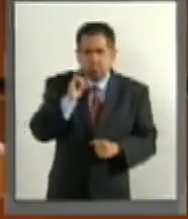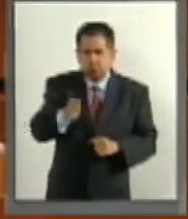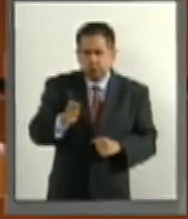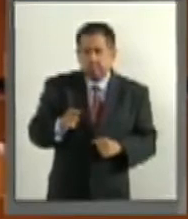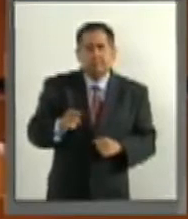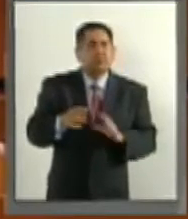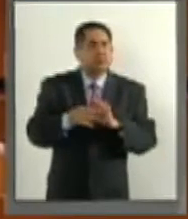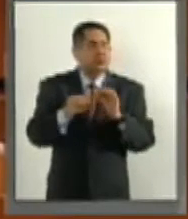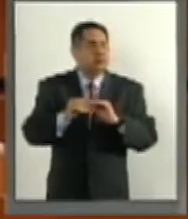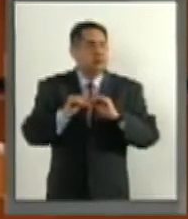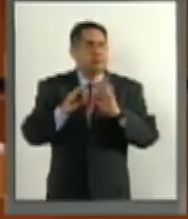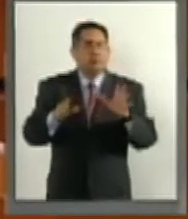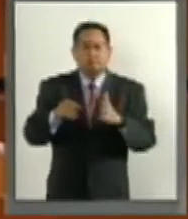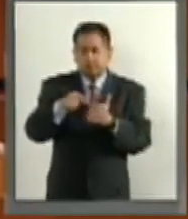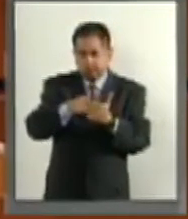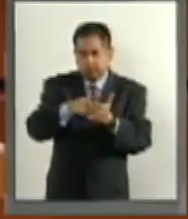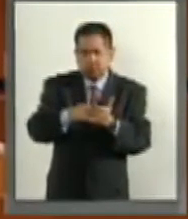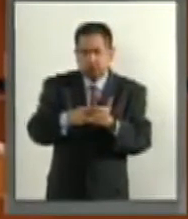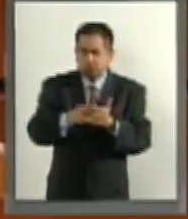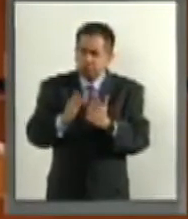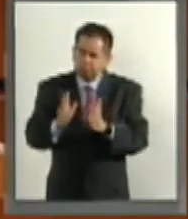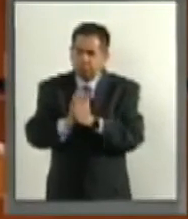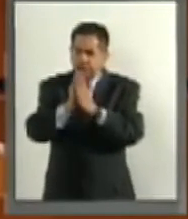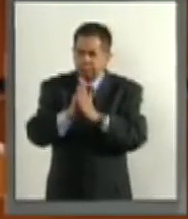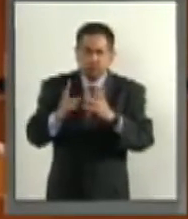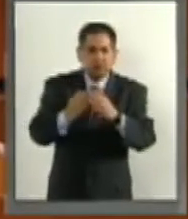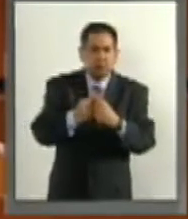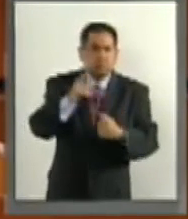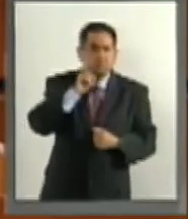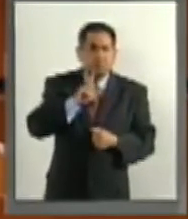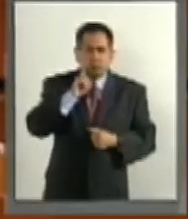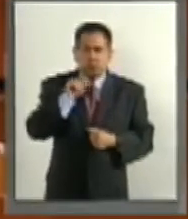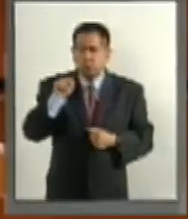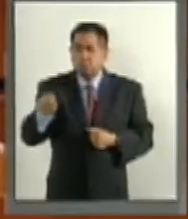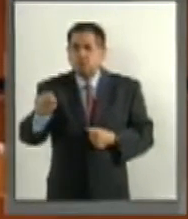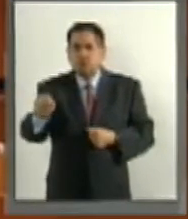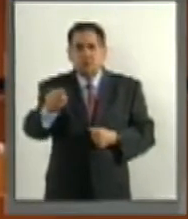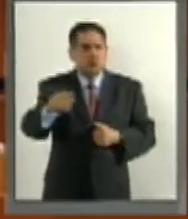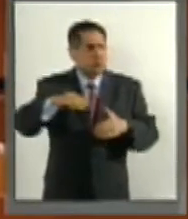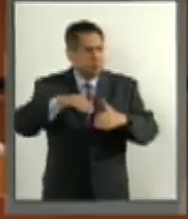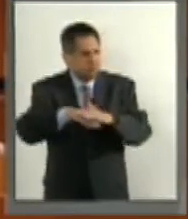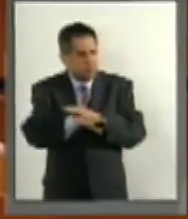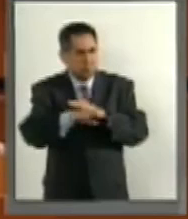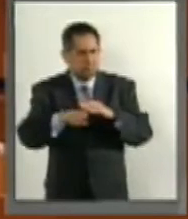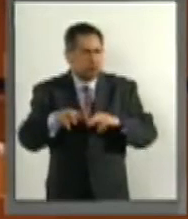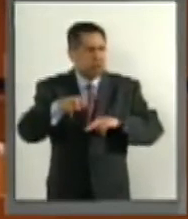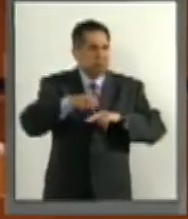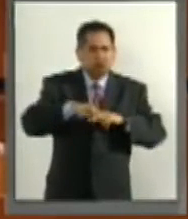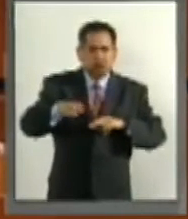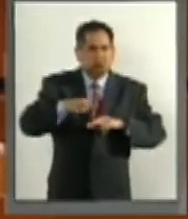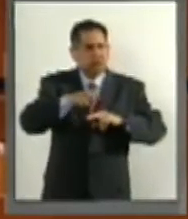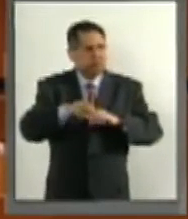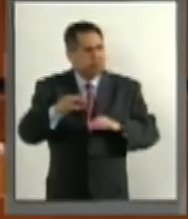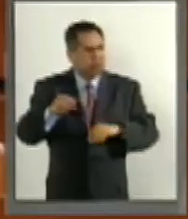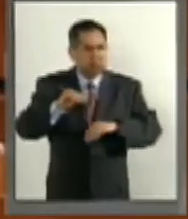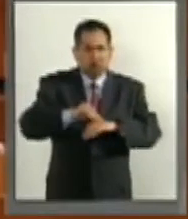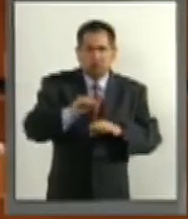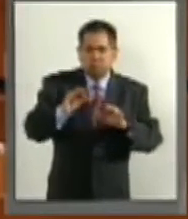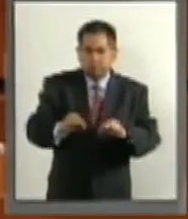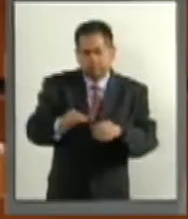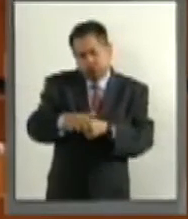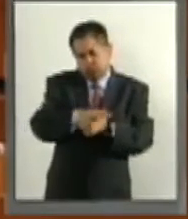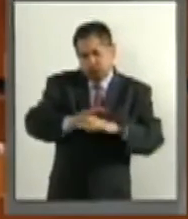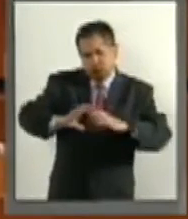como consecuencia la creciente incursión de la mujer en los distintos espacios de toma de decisión políticas en el ámbito